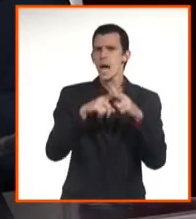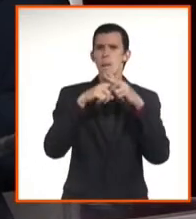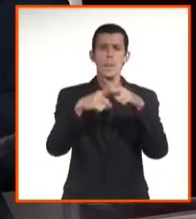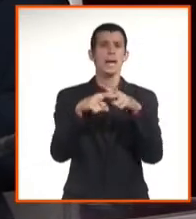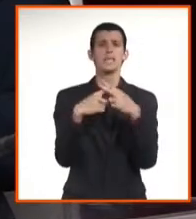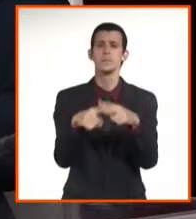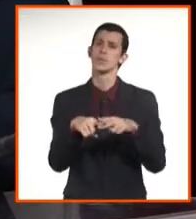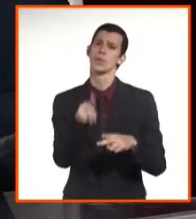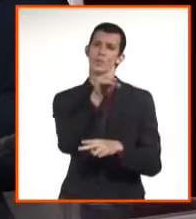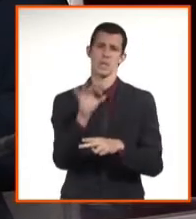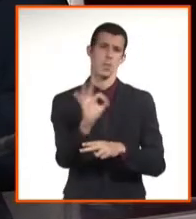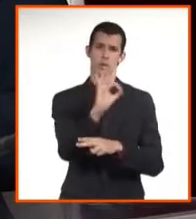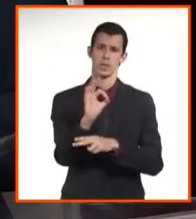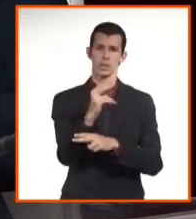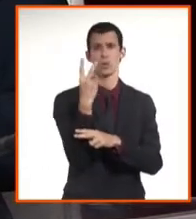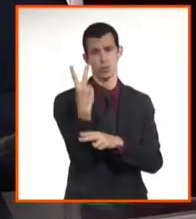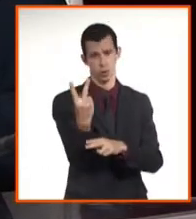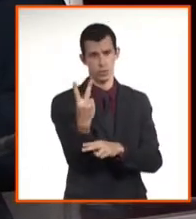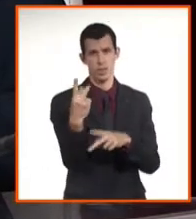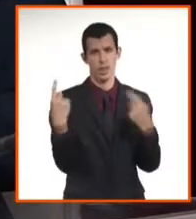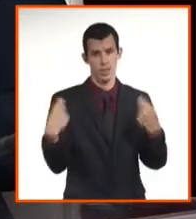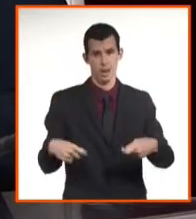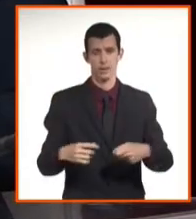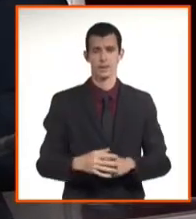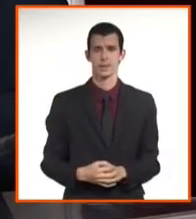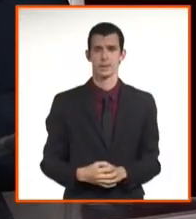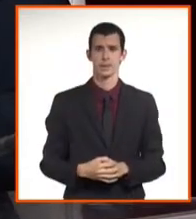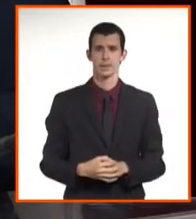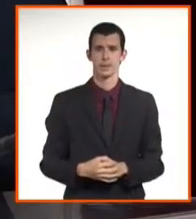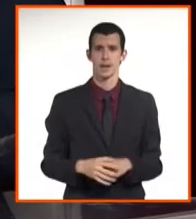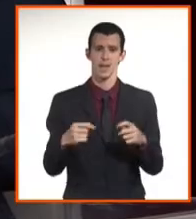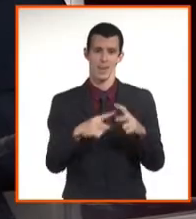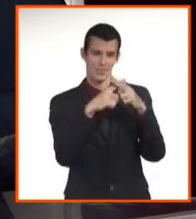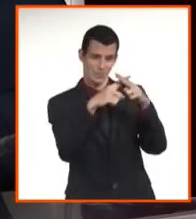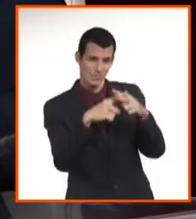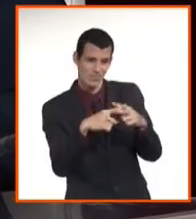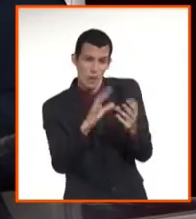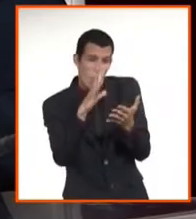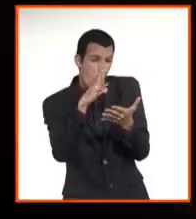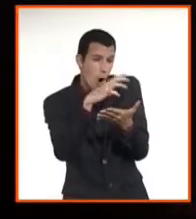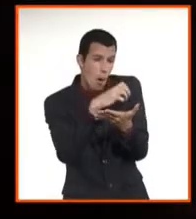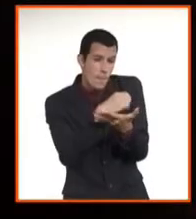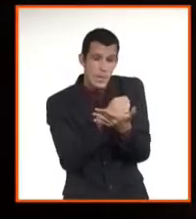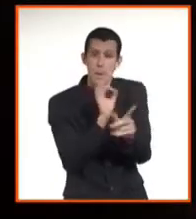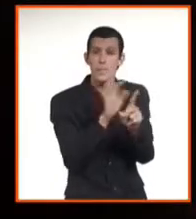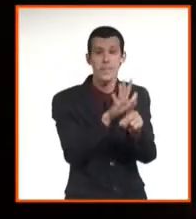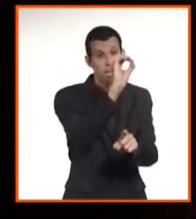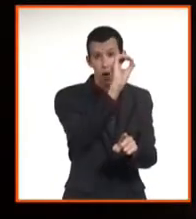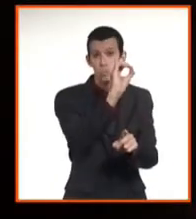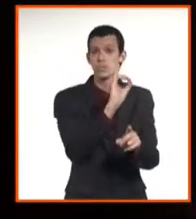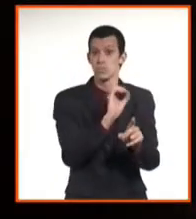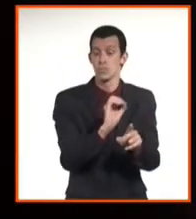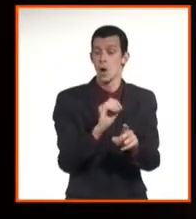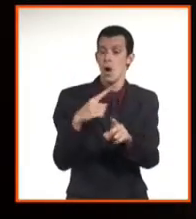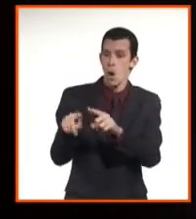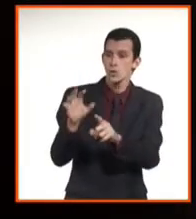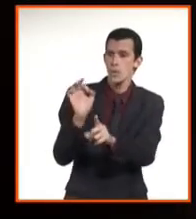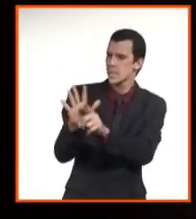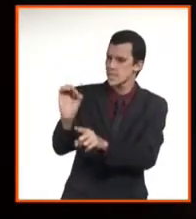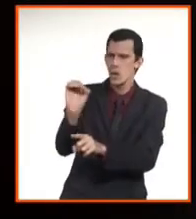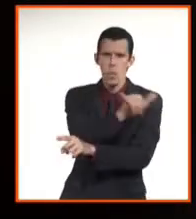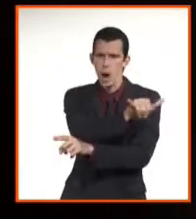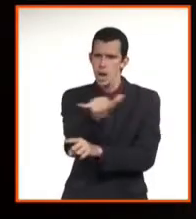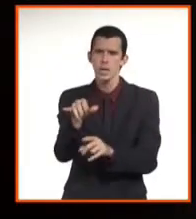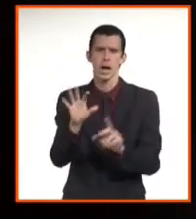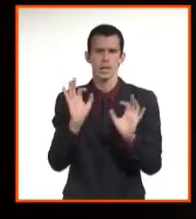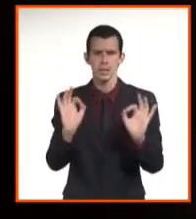año. Hay que empezar a prepararlos. Los mantenimientos llevan un nivel de contratación. Hay 16 de las unidades que están fuera de mantenimiento capital.